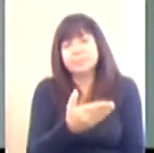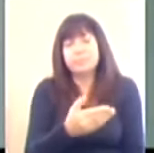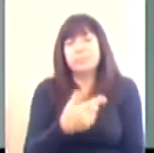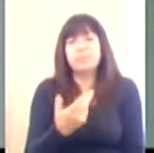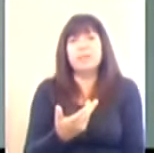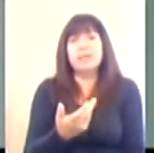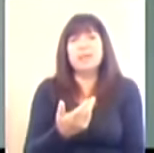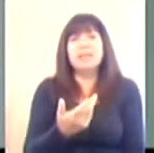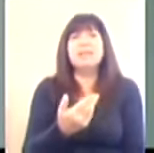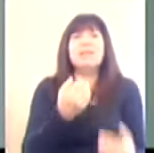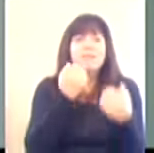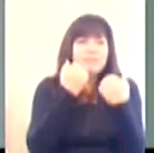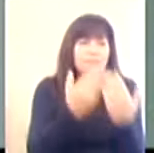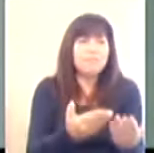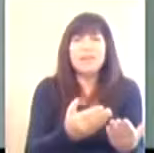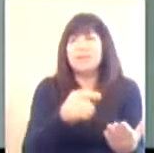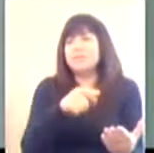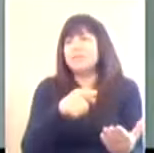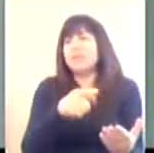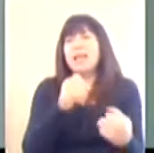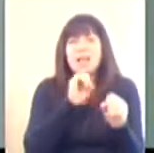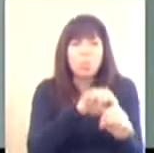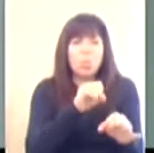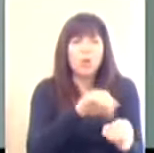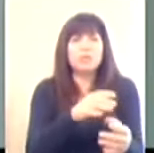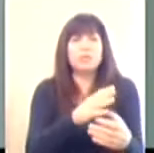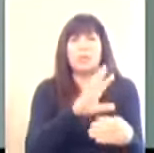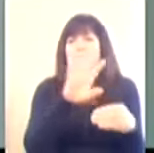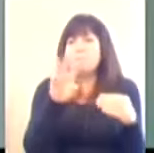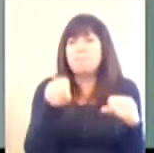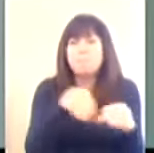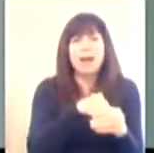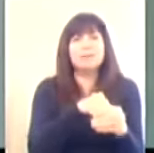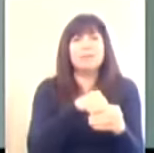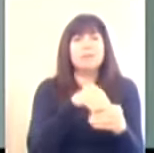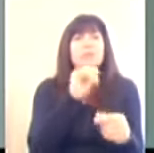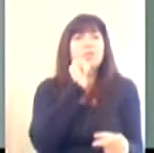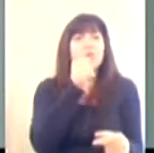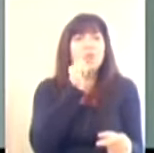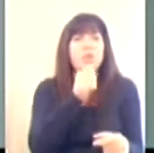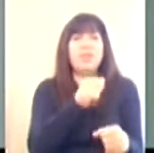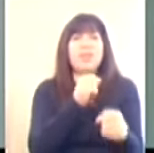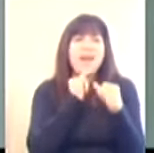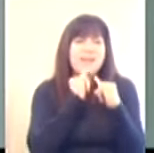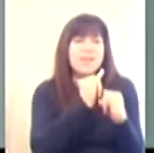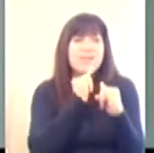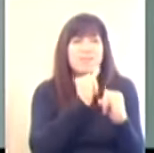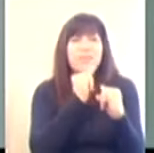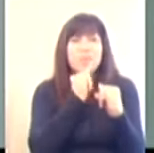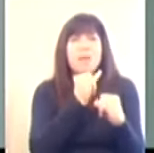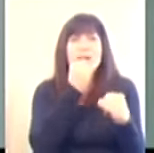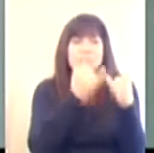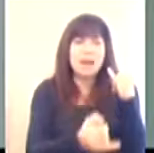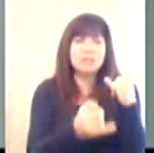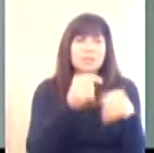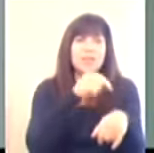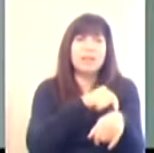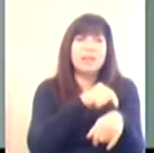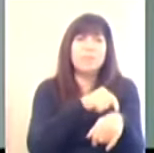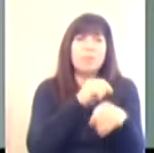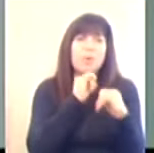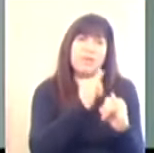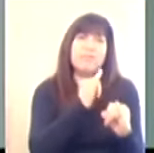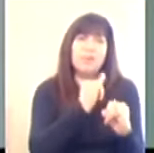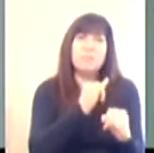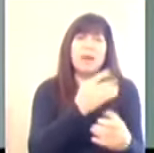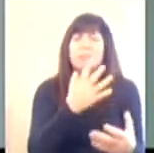la educación, el acompañar, el ser parte y estar todos los días por un buen trazo de tiempo con esa comunidad, son elementos